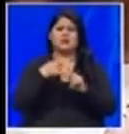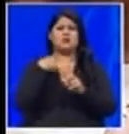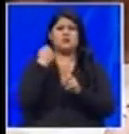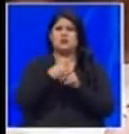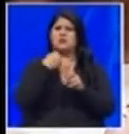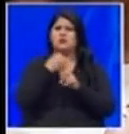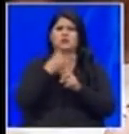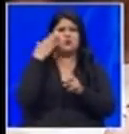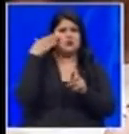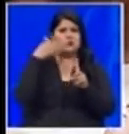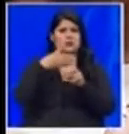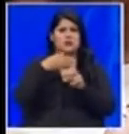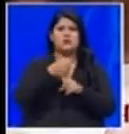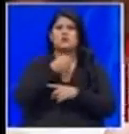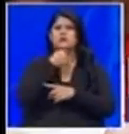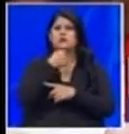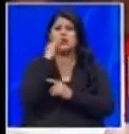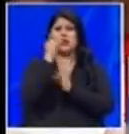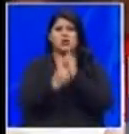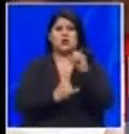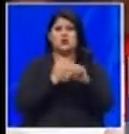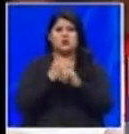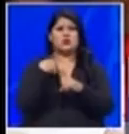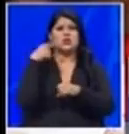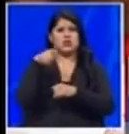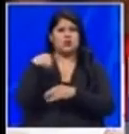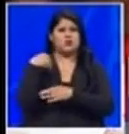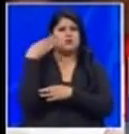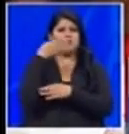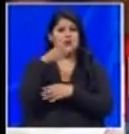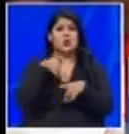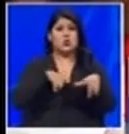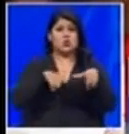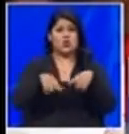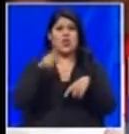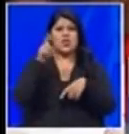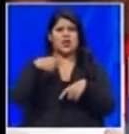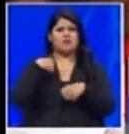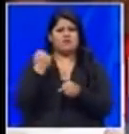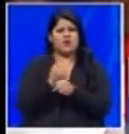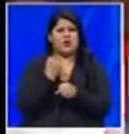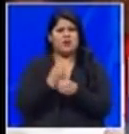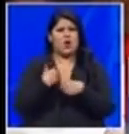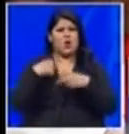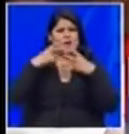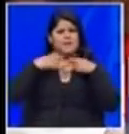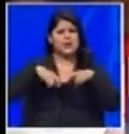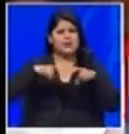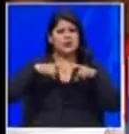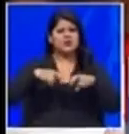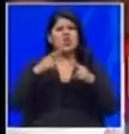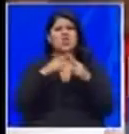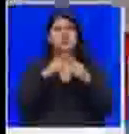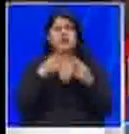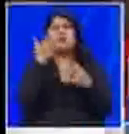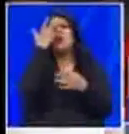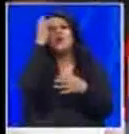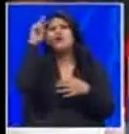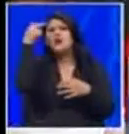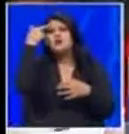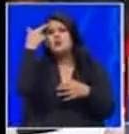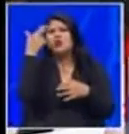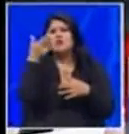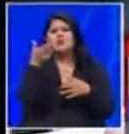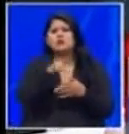en la misión periodística internacional, ir a la zona, hacer un trabajo investigativo, conocer lo que pasó,